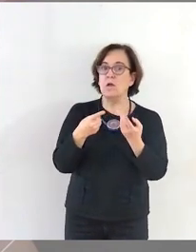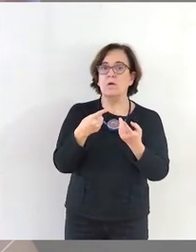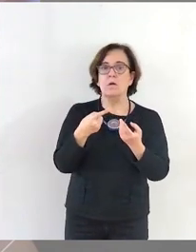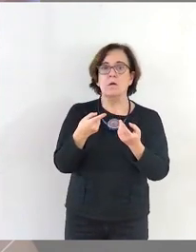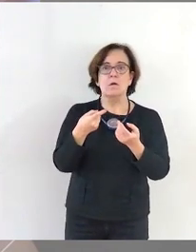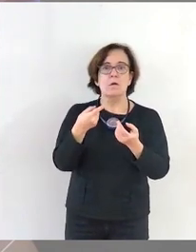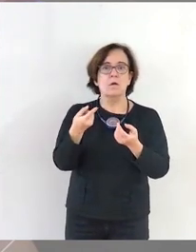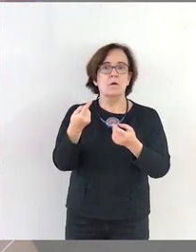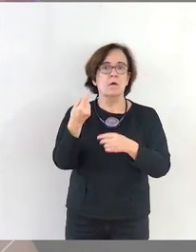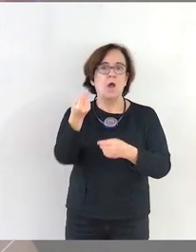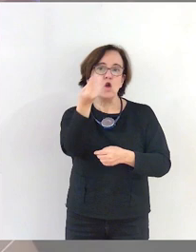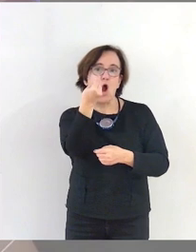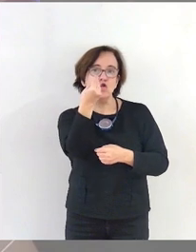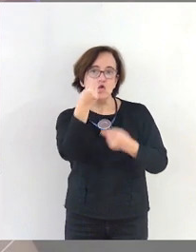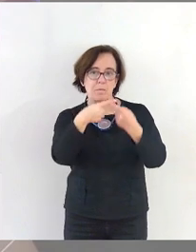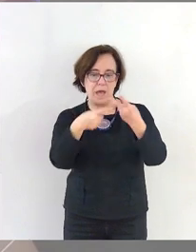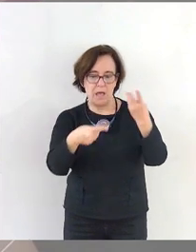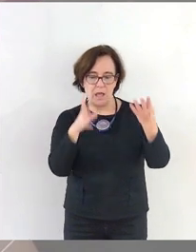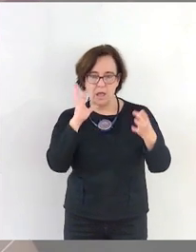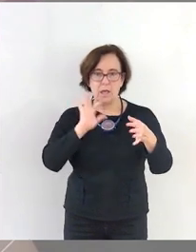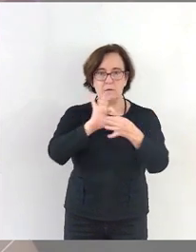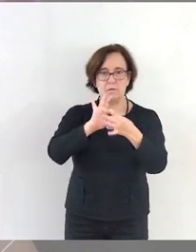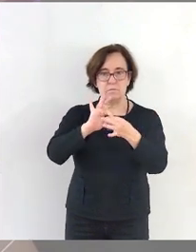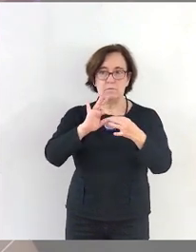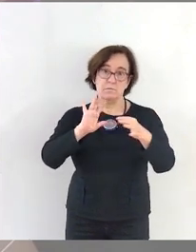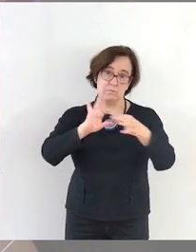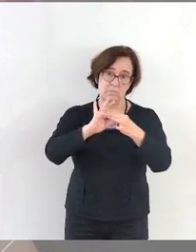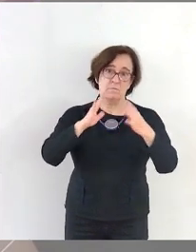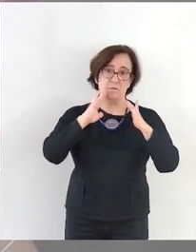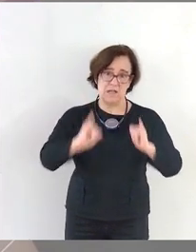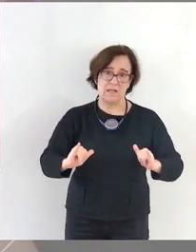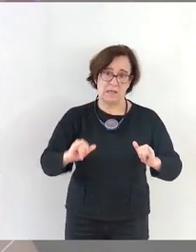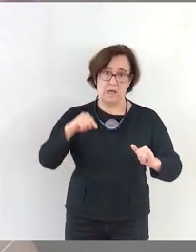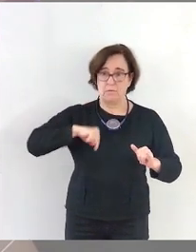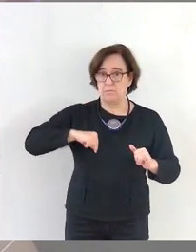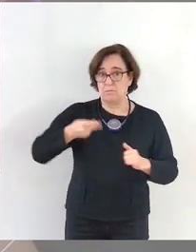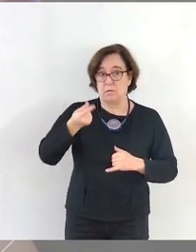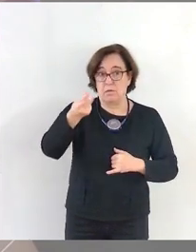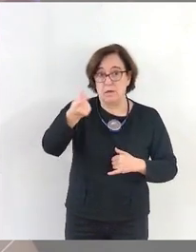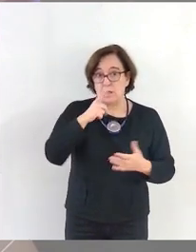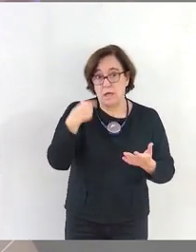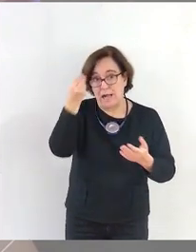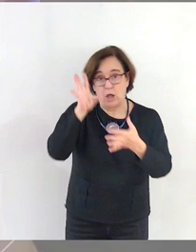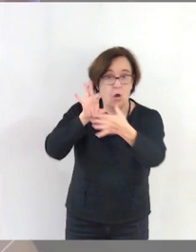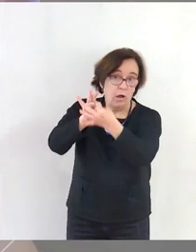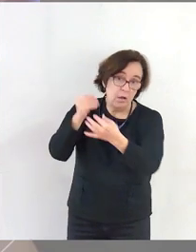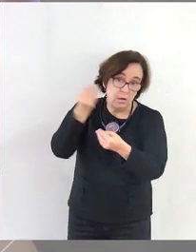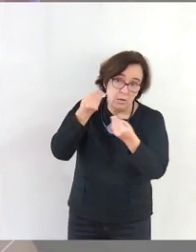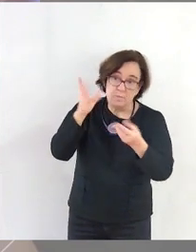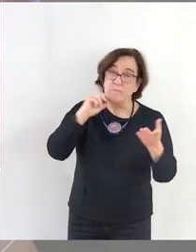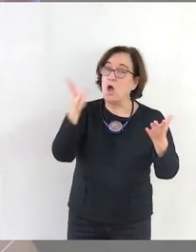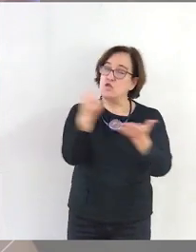Porque todo lo que consume tiene un componente energético que es lo que a mí me gustaría explicar a todos nuestros